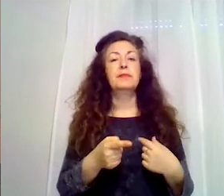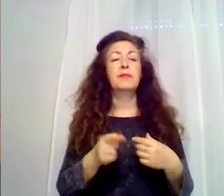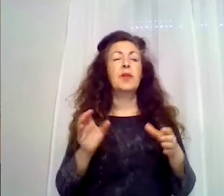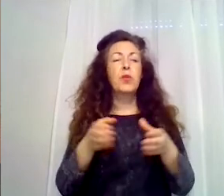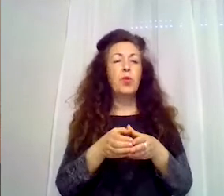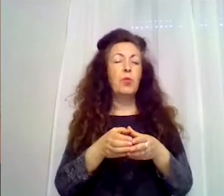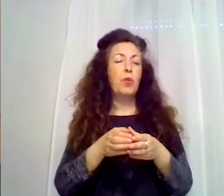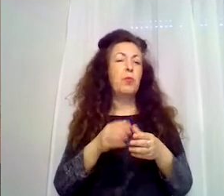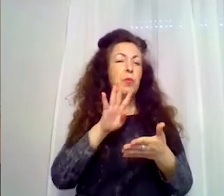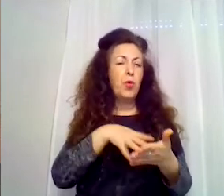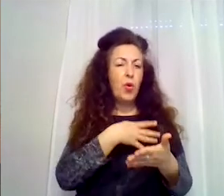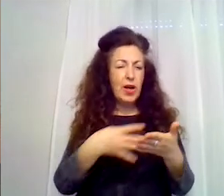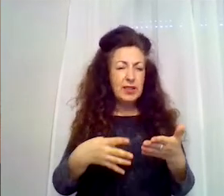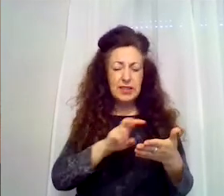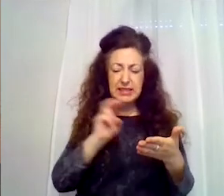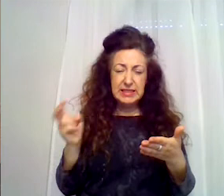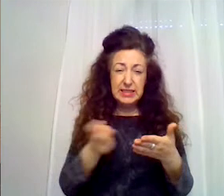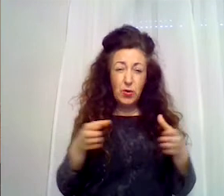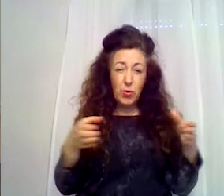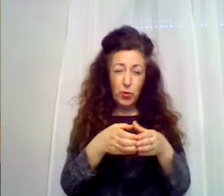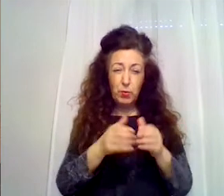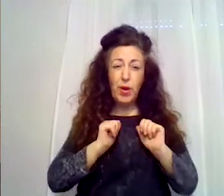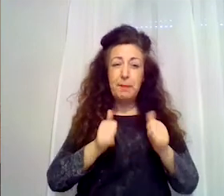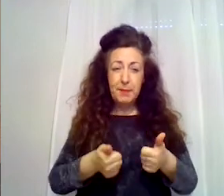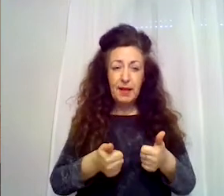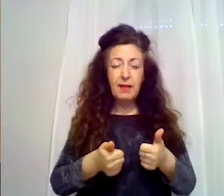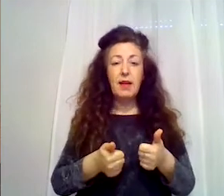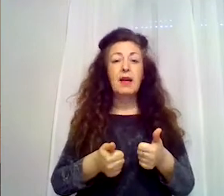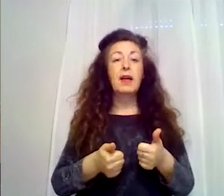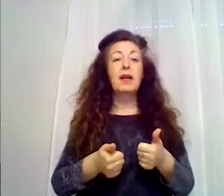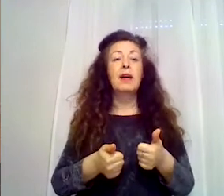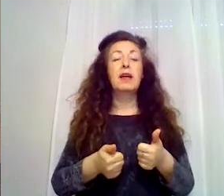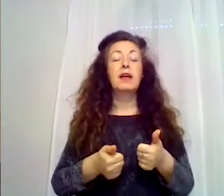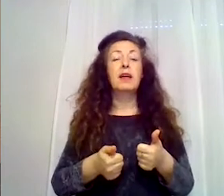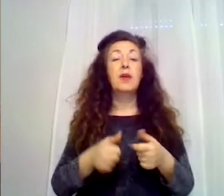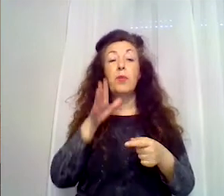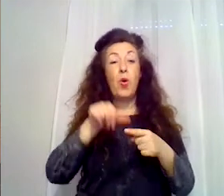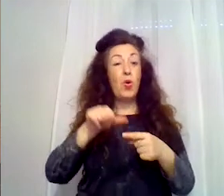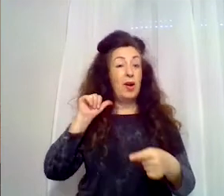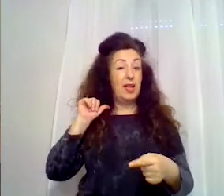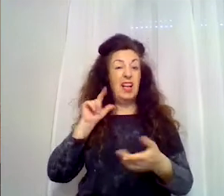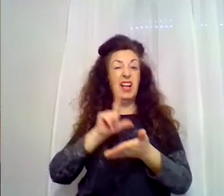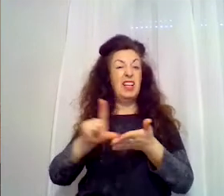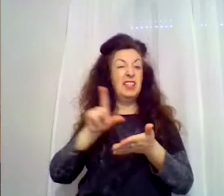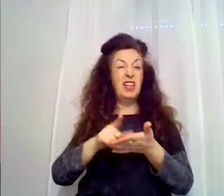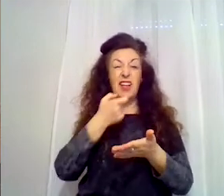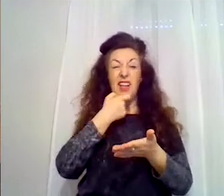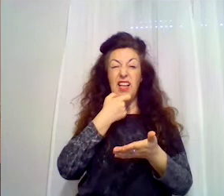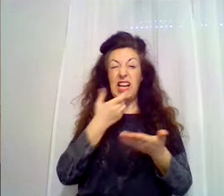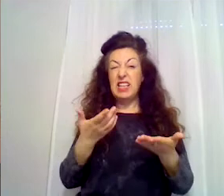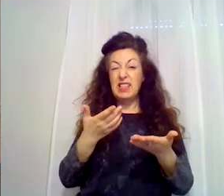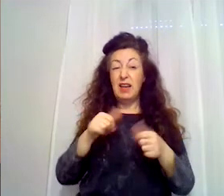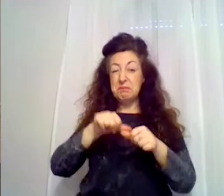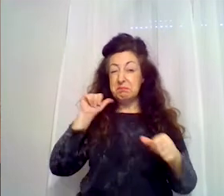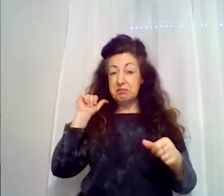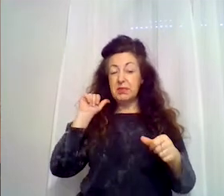muy sostenible en la medida en que efectivamente son gente de teatro, gente que va a utilizar, personas que van